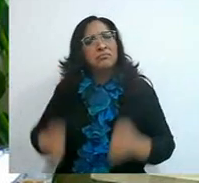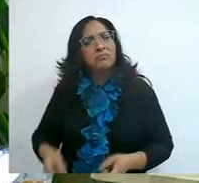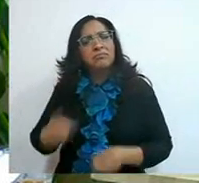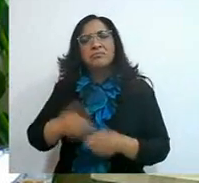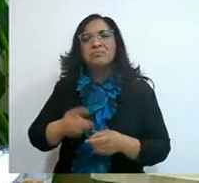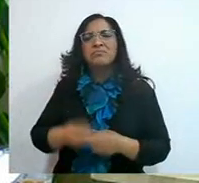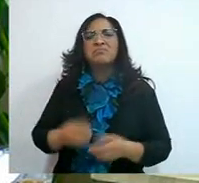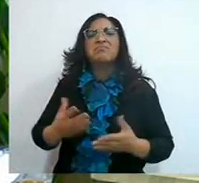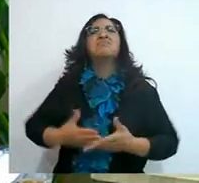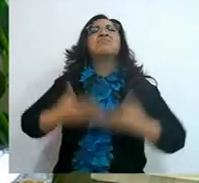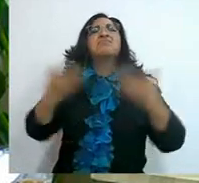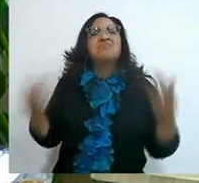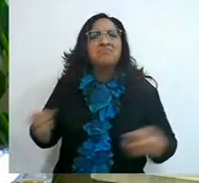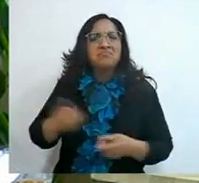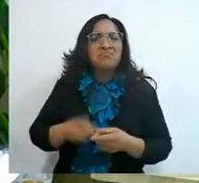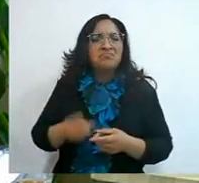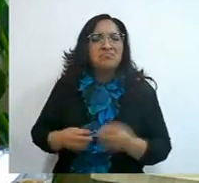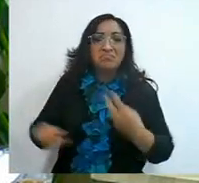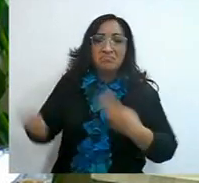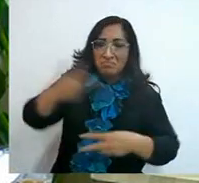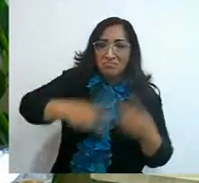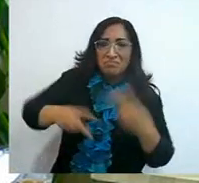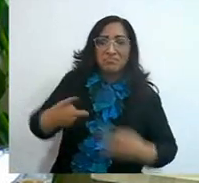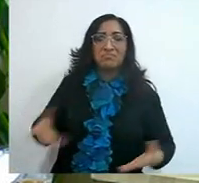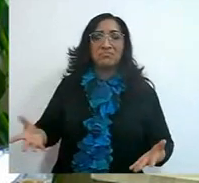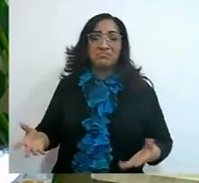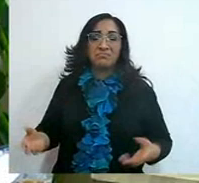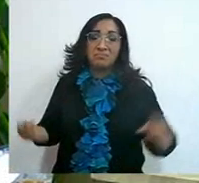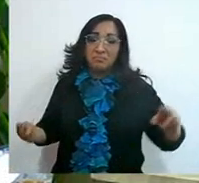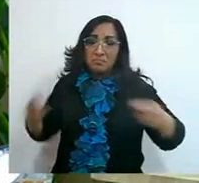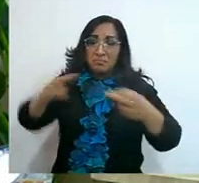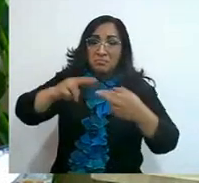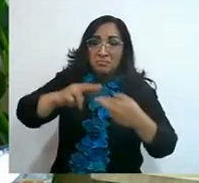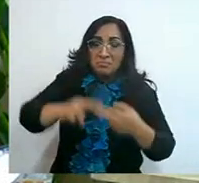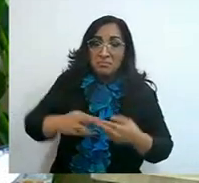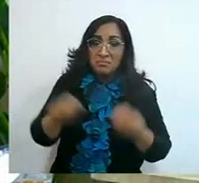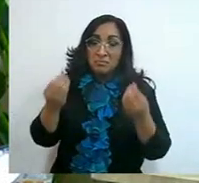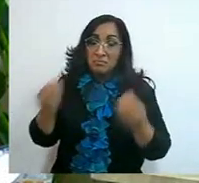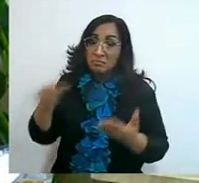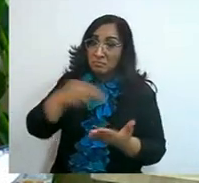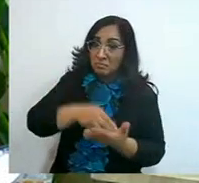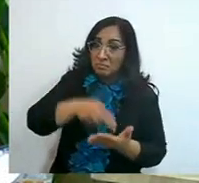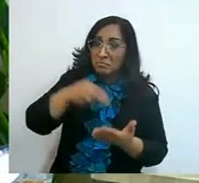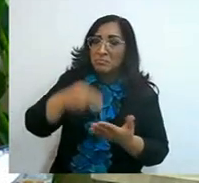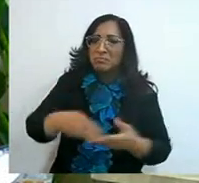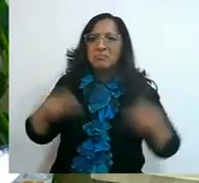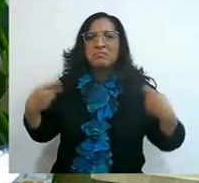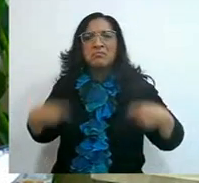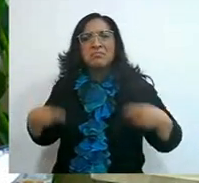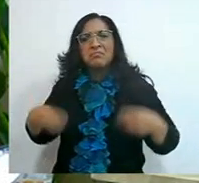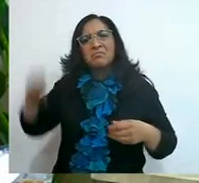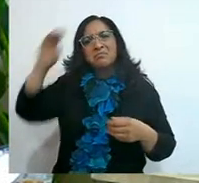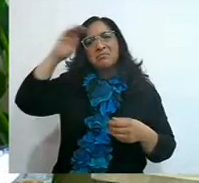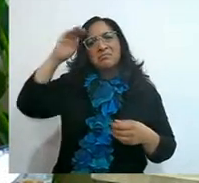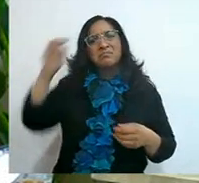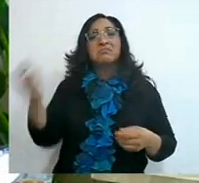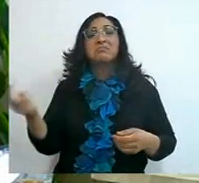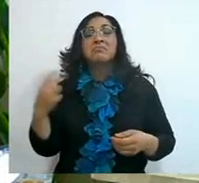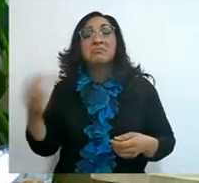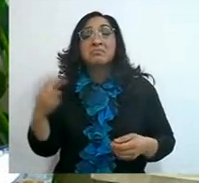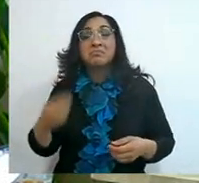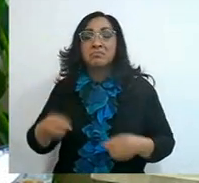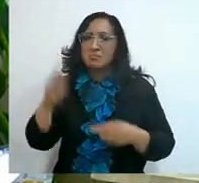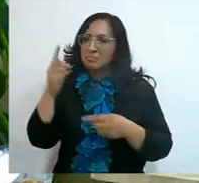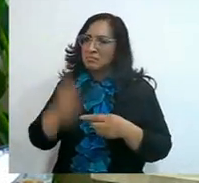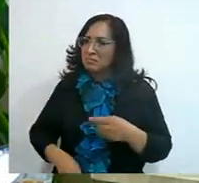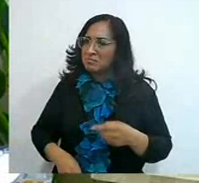¿De dónde habrán agarrado esa falsa doctrina? Que tiene miles de adeptos. Me quitaron